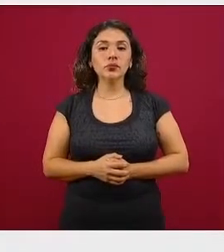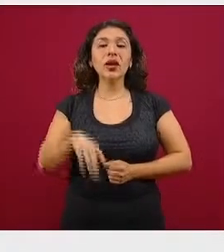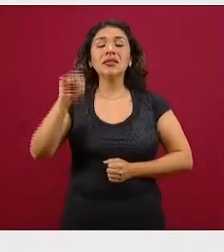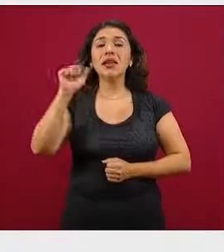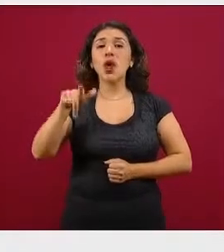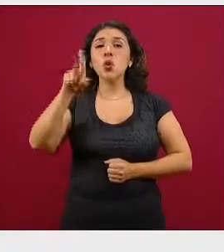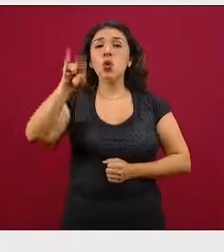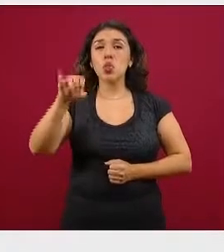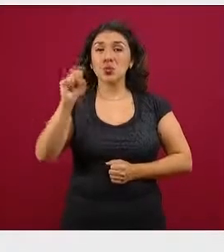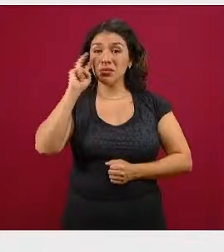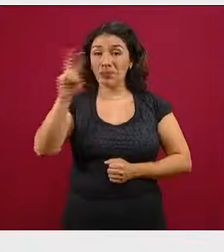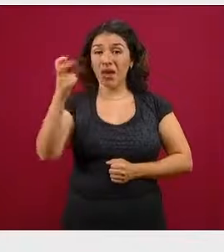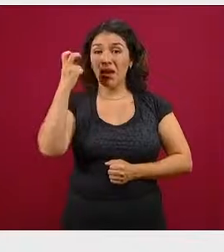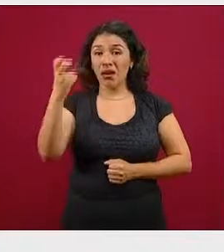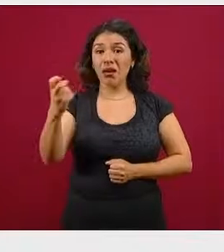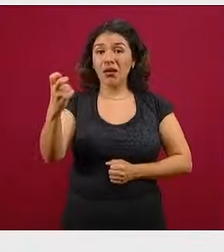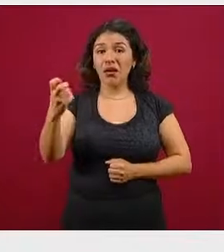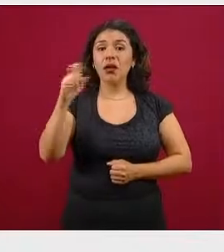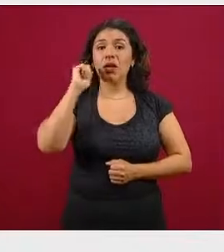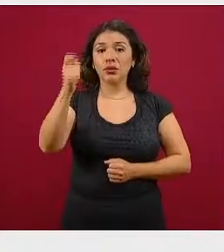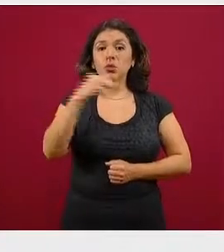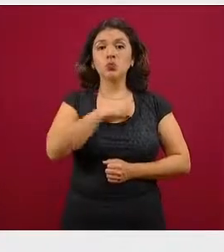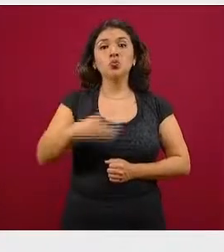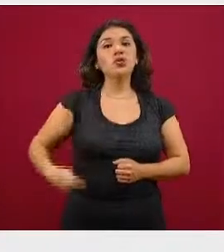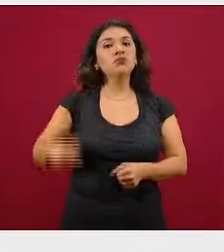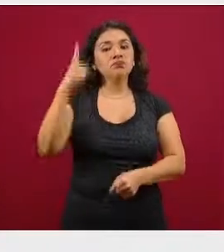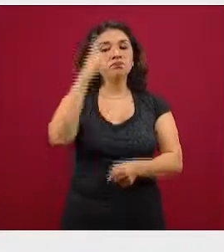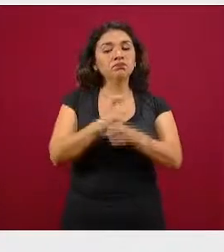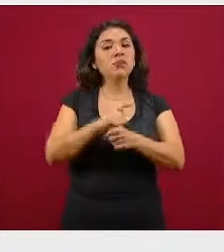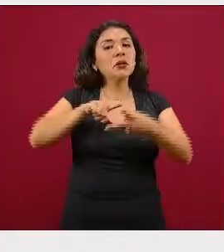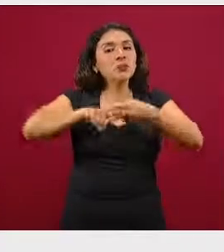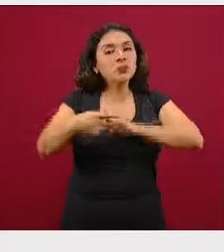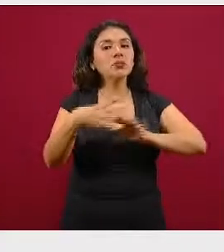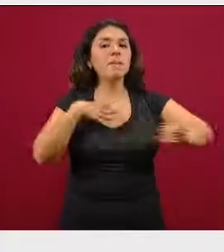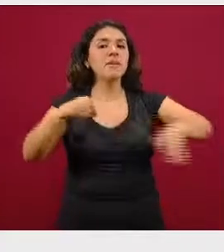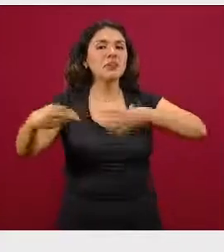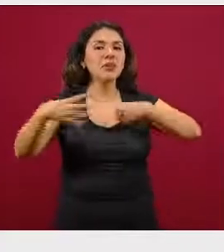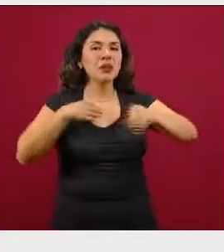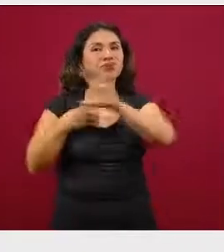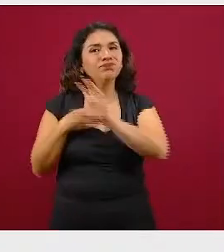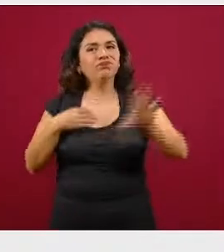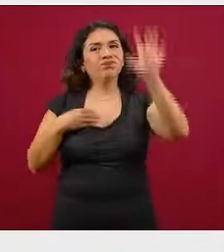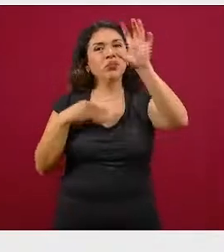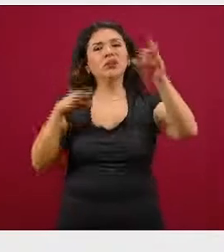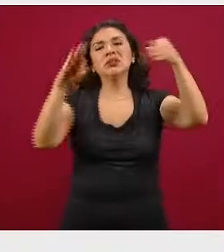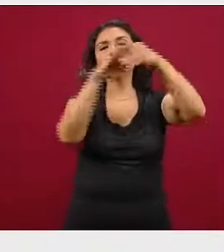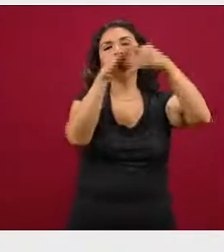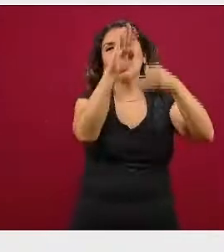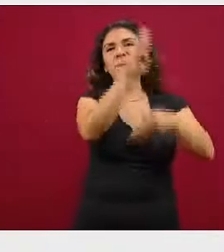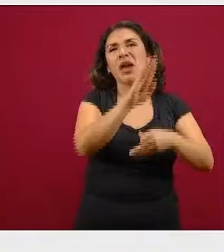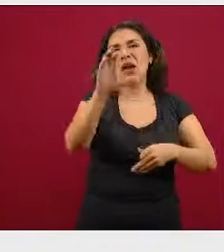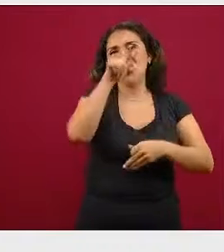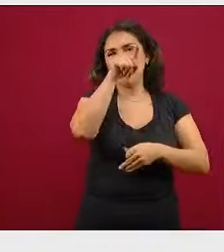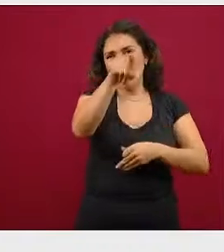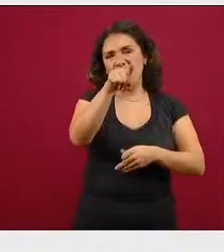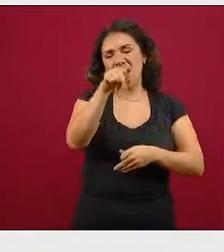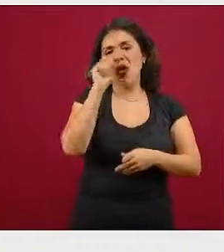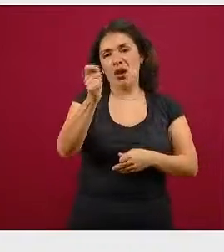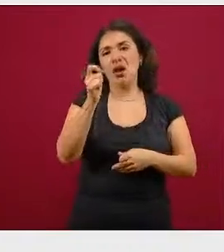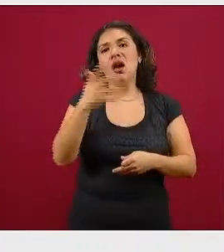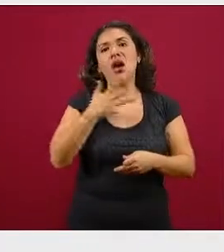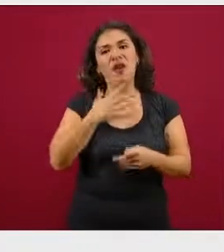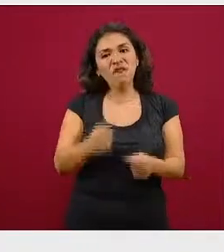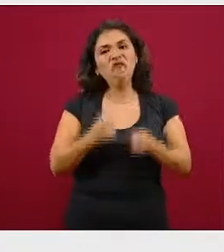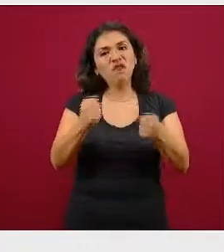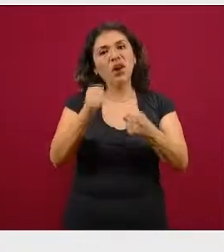Colorado también es uno de los municipios que inicia con transmisión importante, inclusive tiene intensidades importantes